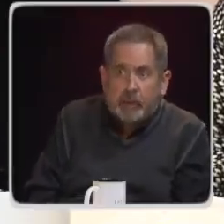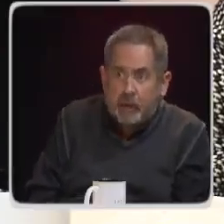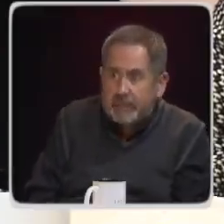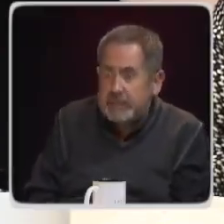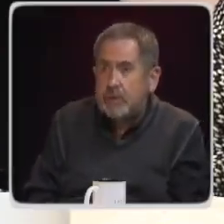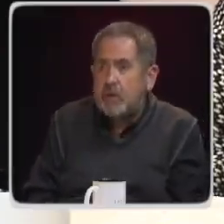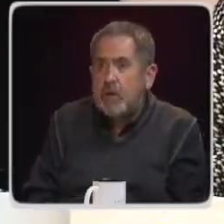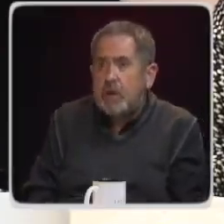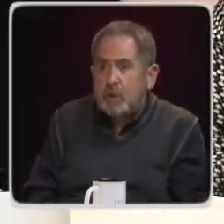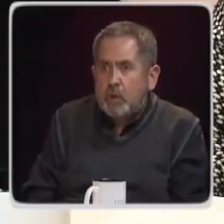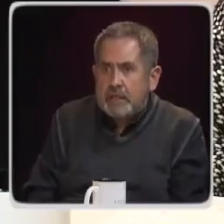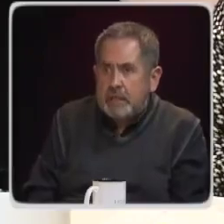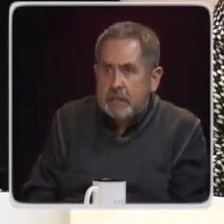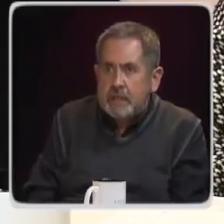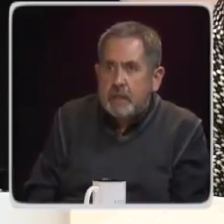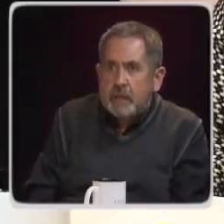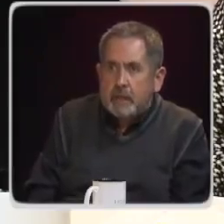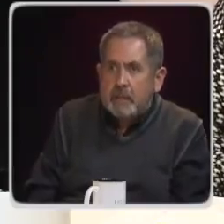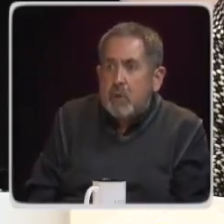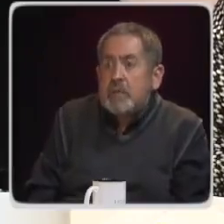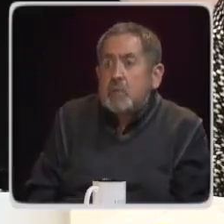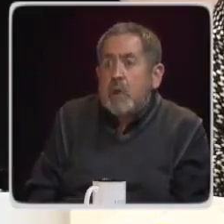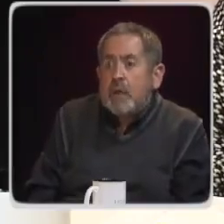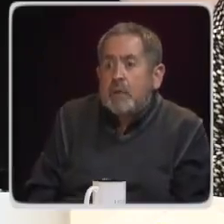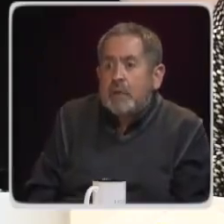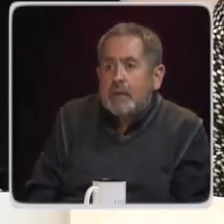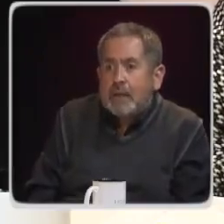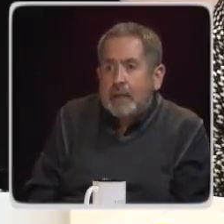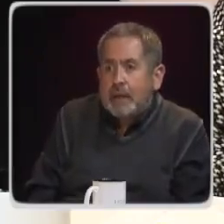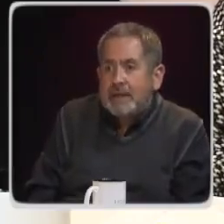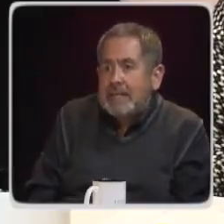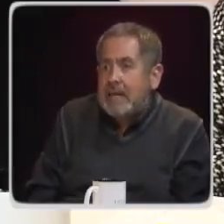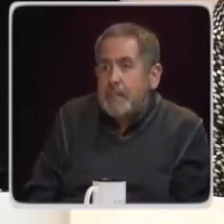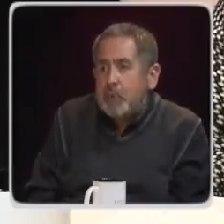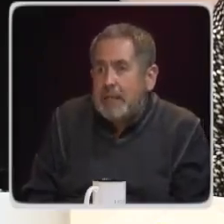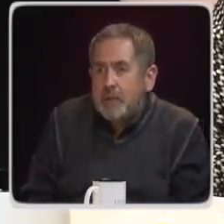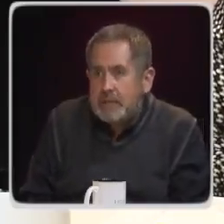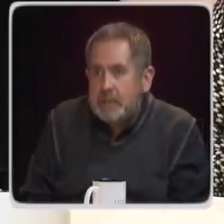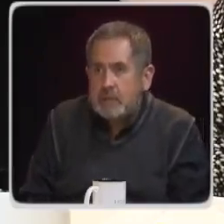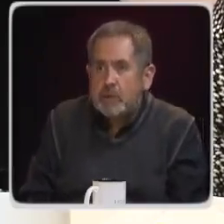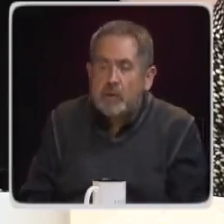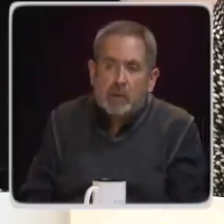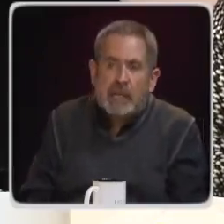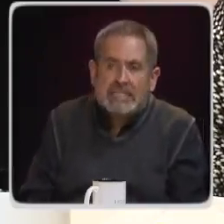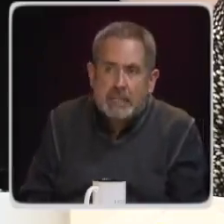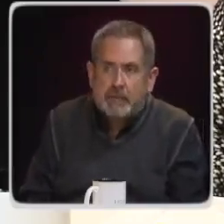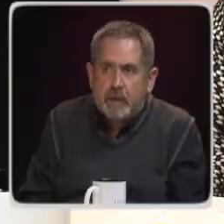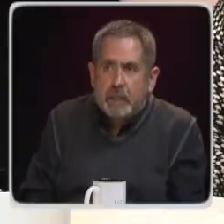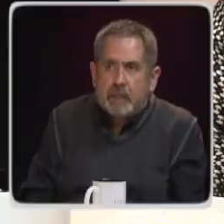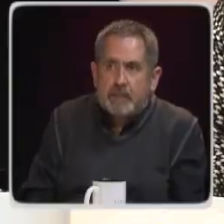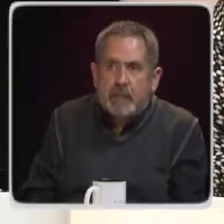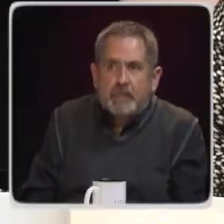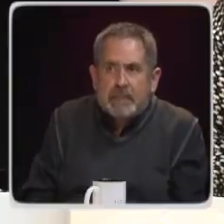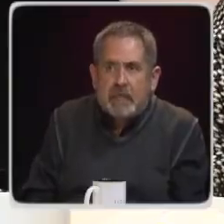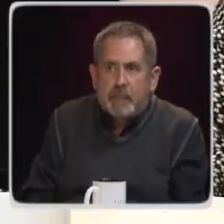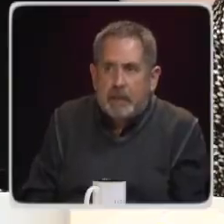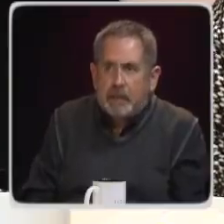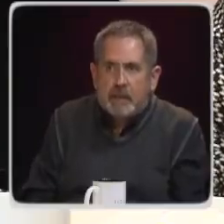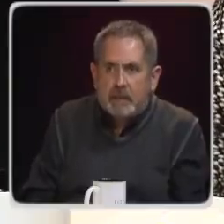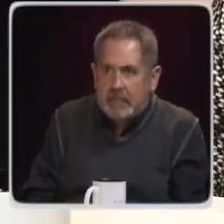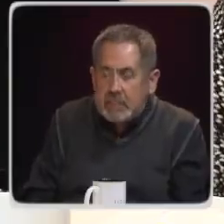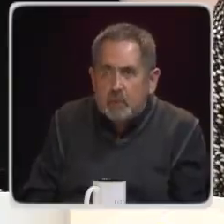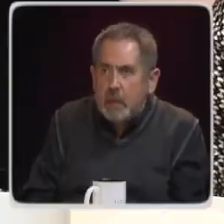hasta geográficos, en términos de traslados, ¿cómo hacemos para que cada niña o cada niño tenga la posibilidad de tener